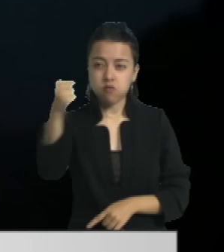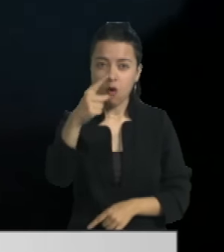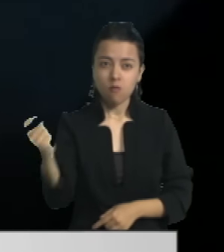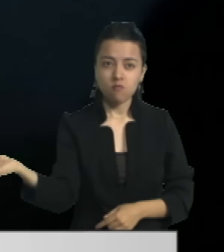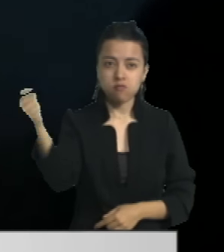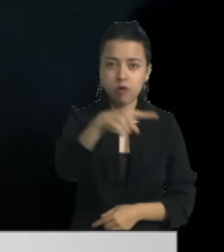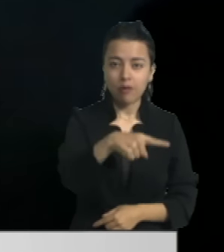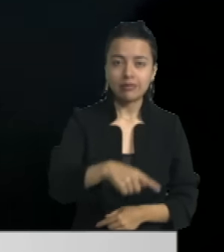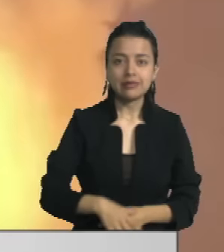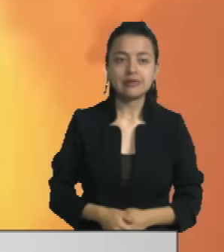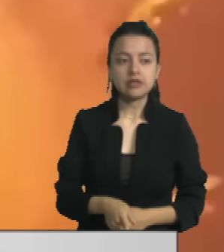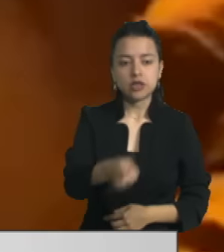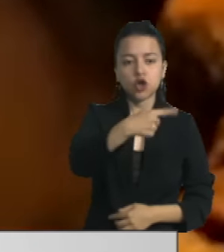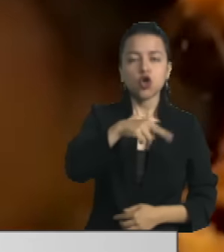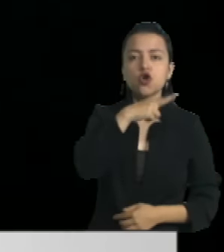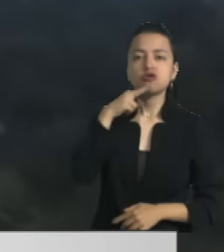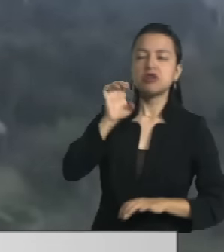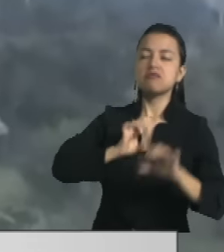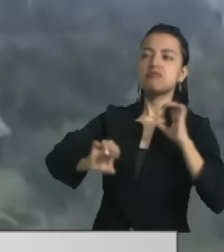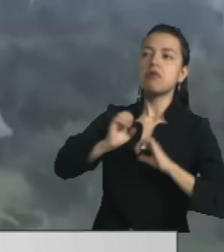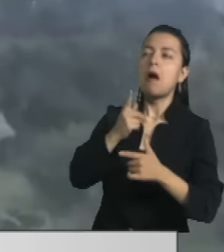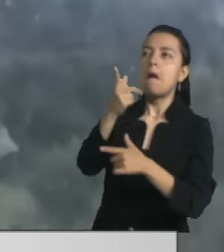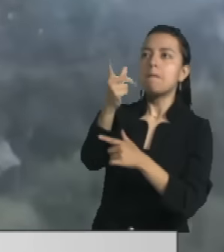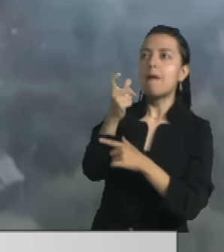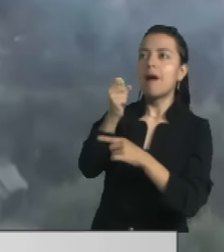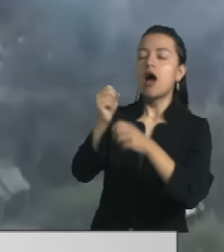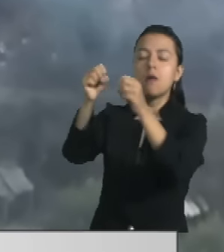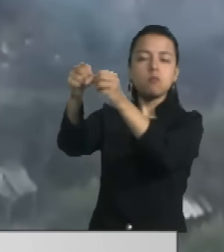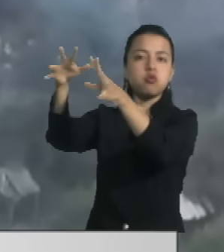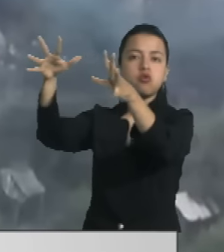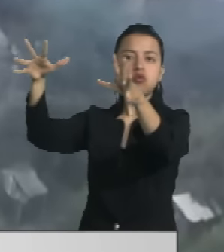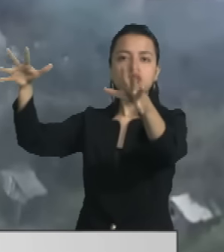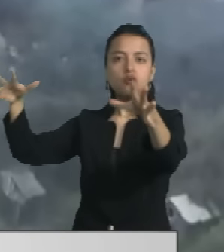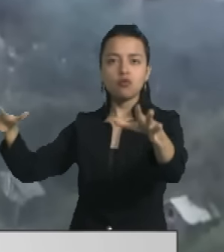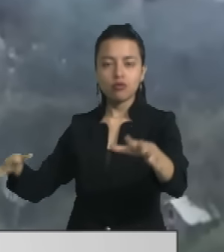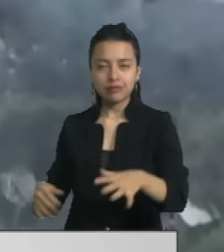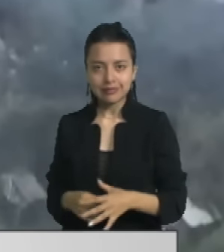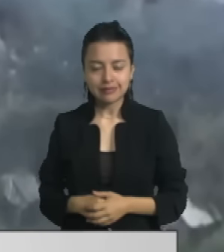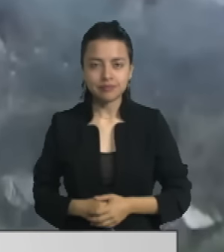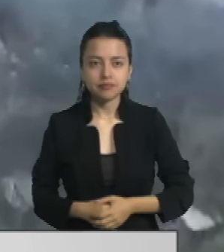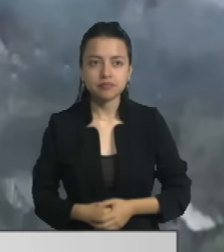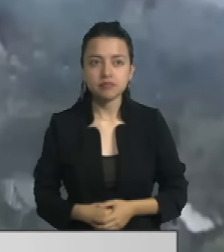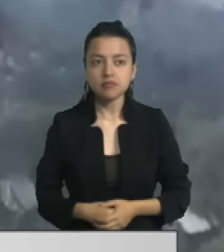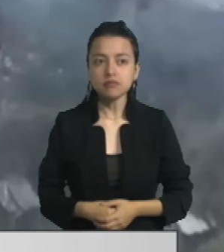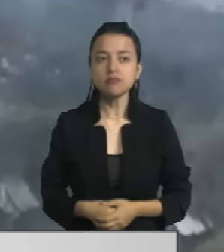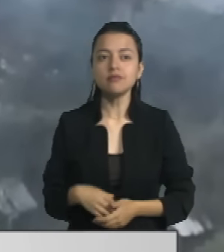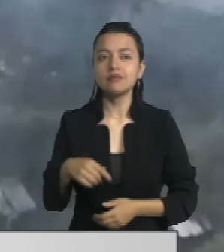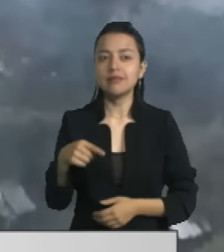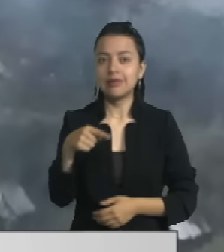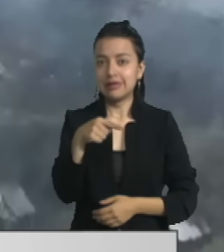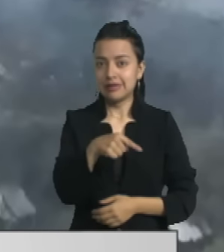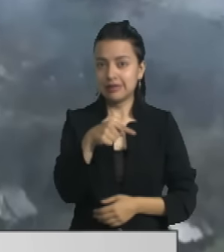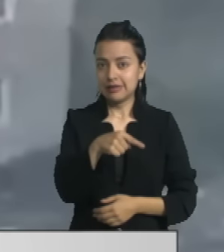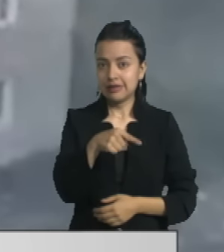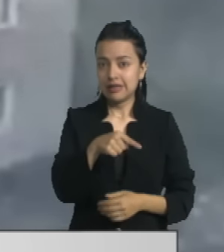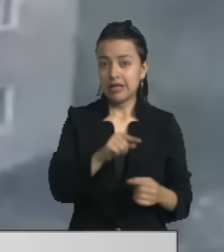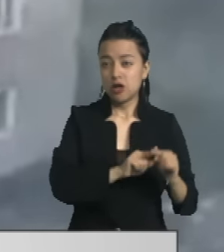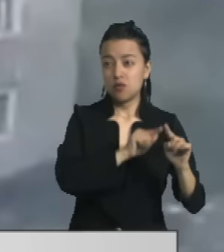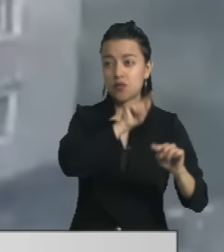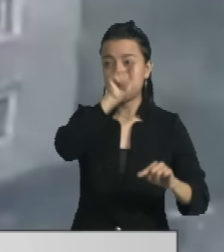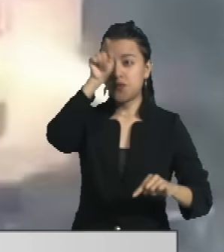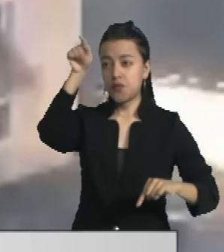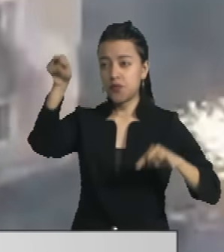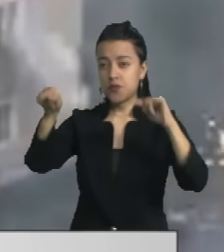capital mientras que las defensas ucranianas informaron que habían derribado 50 drones y misiles rusos los ataques sobre